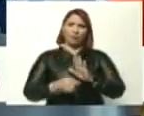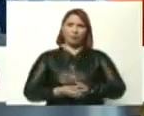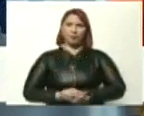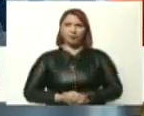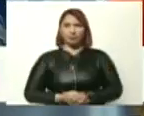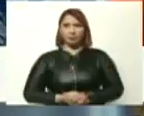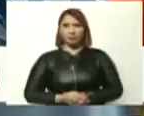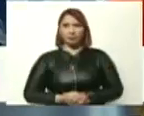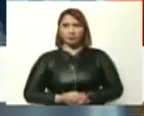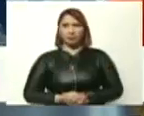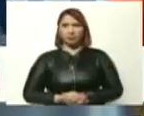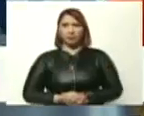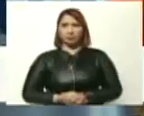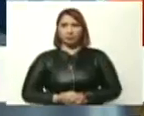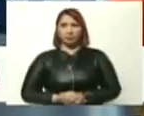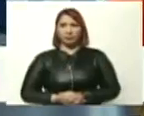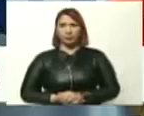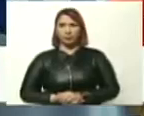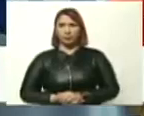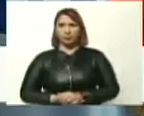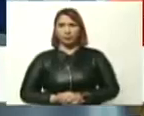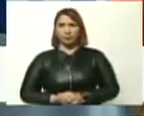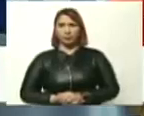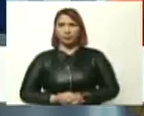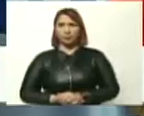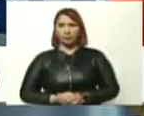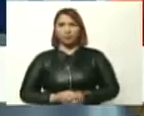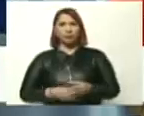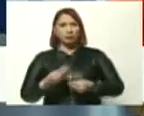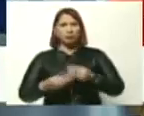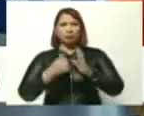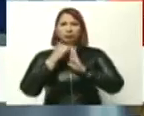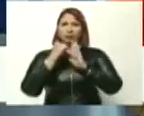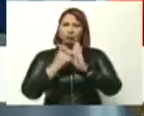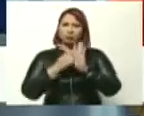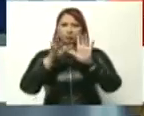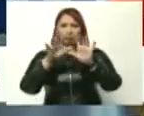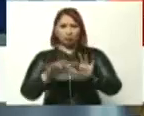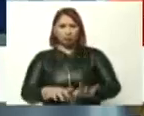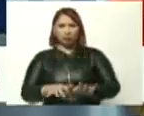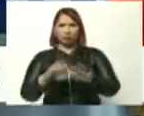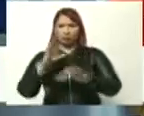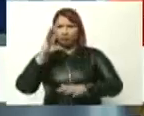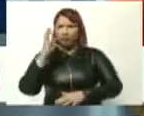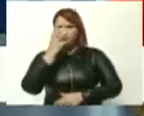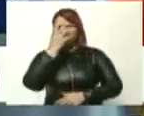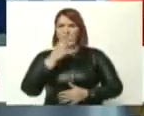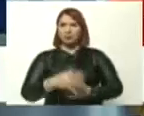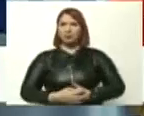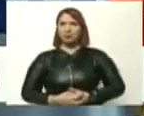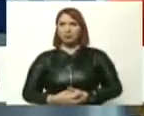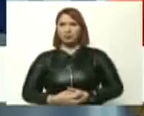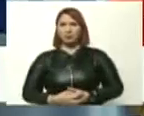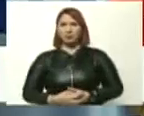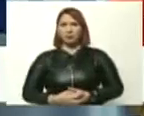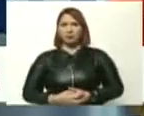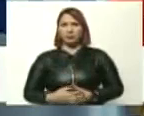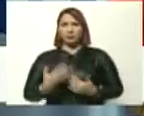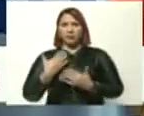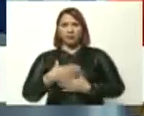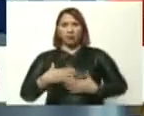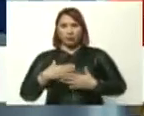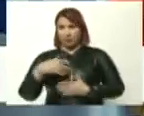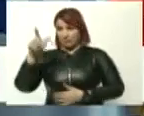decir, me imagino simulan las actas, las disfrazan para favorecer al